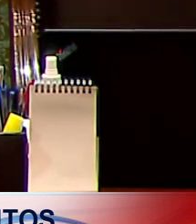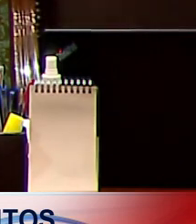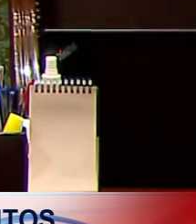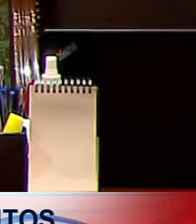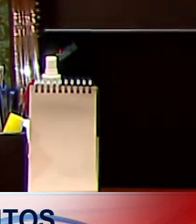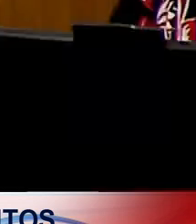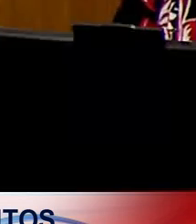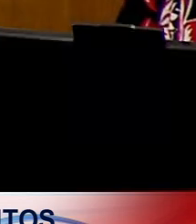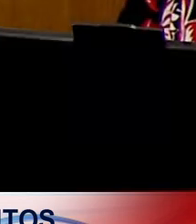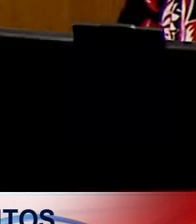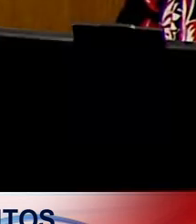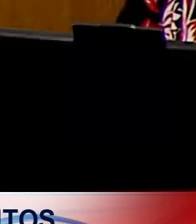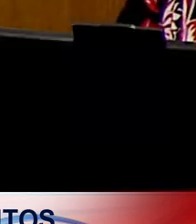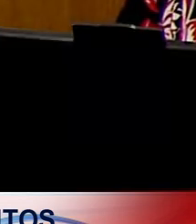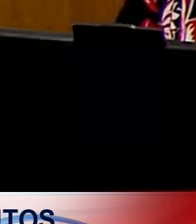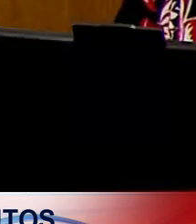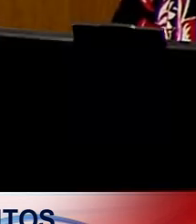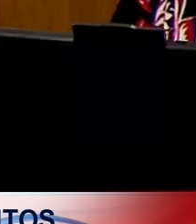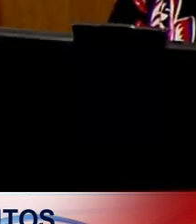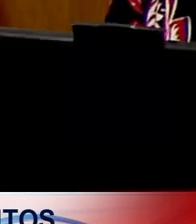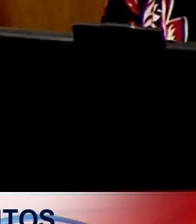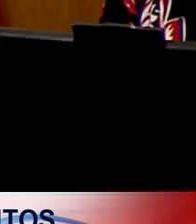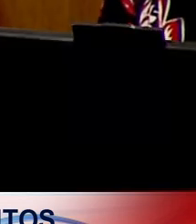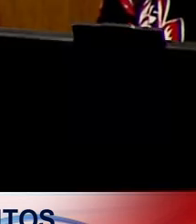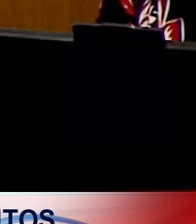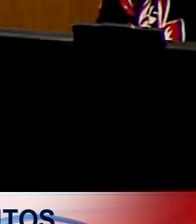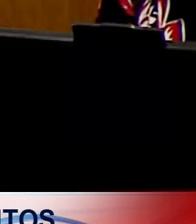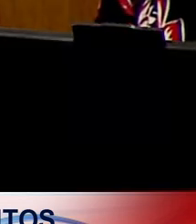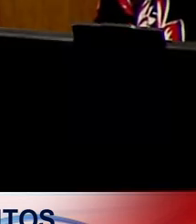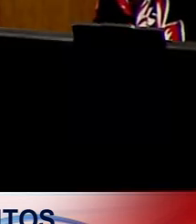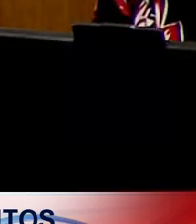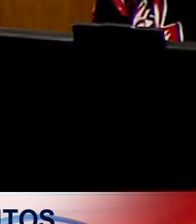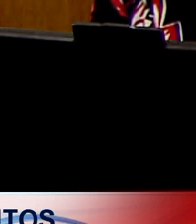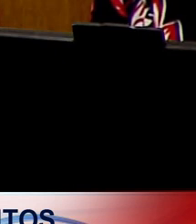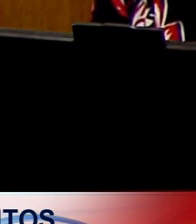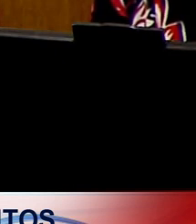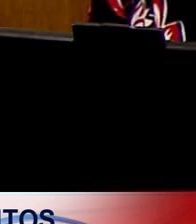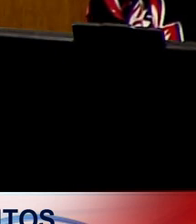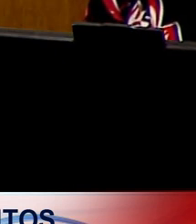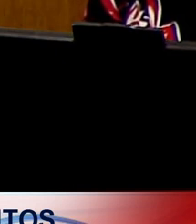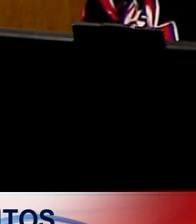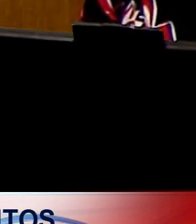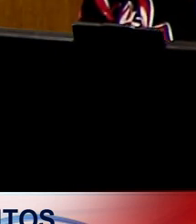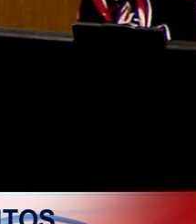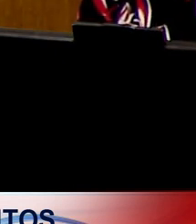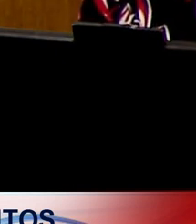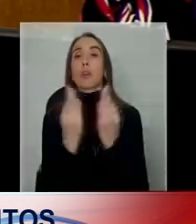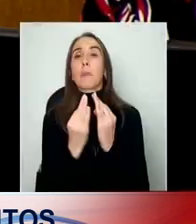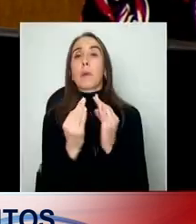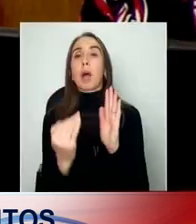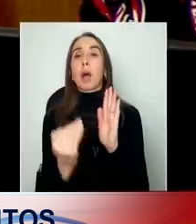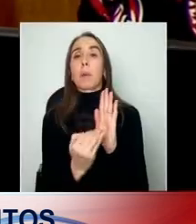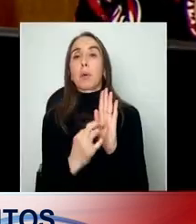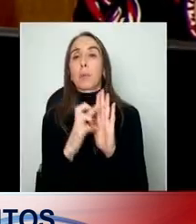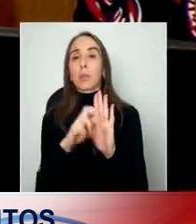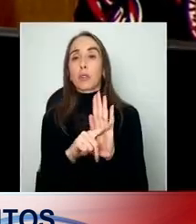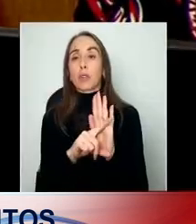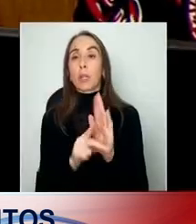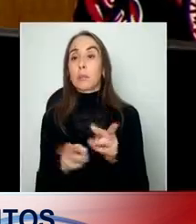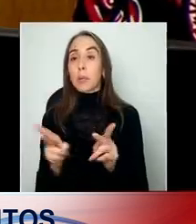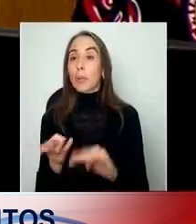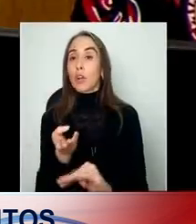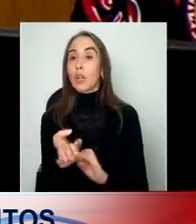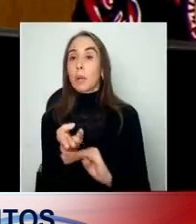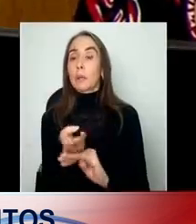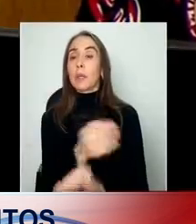del país entendida como el pib real trimestral desestacionalizado que informará el Banco Central de chile sufra una variación